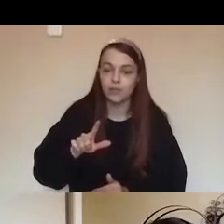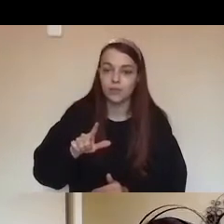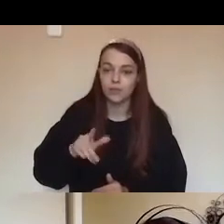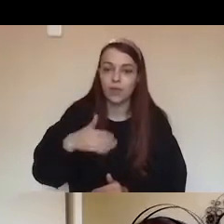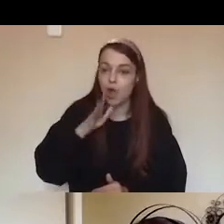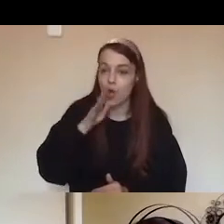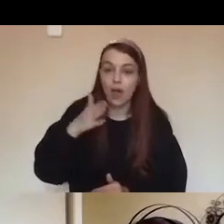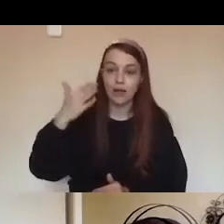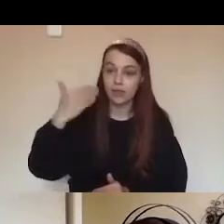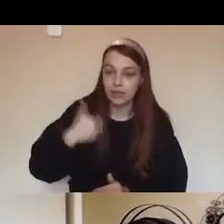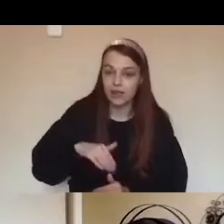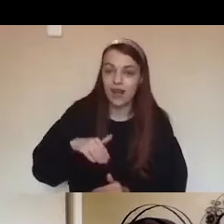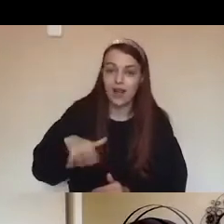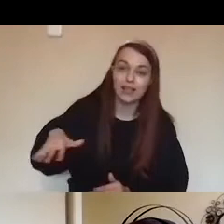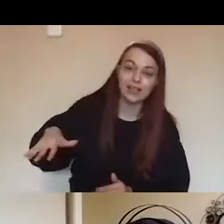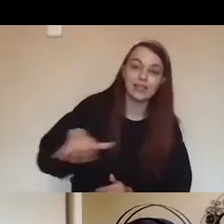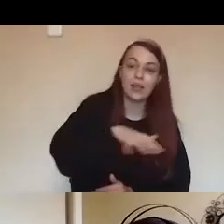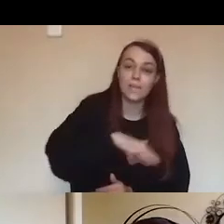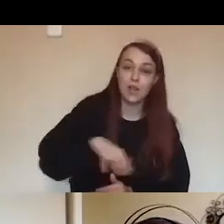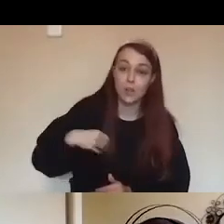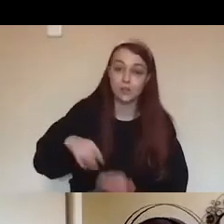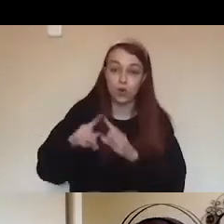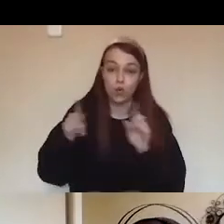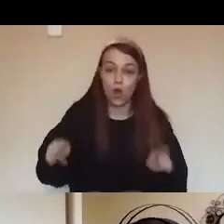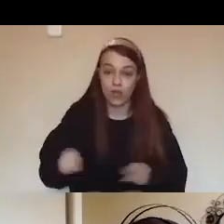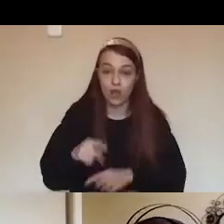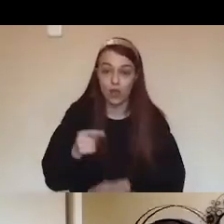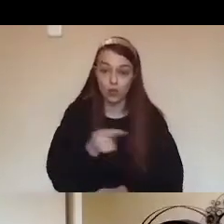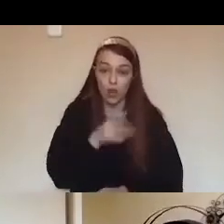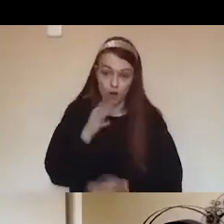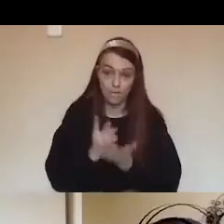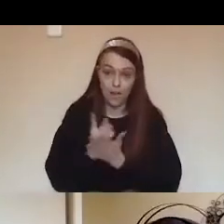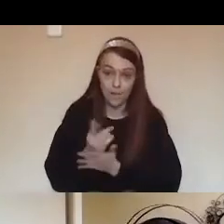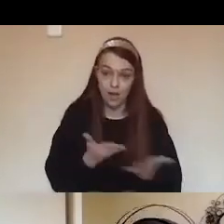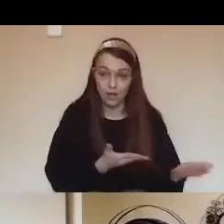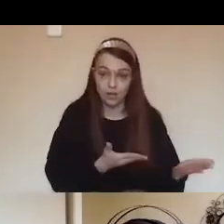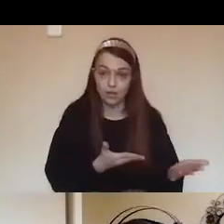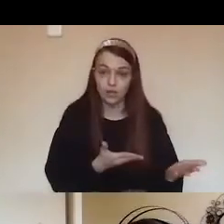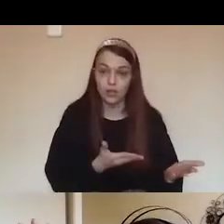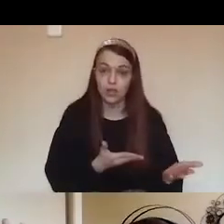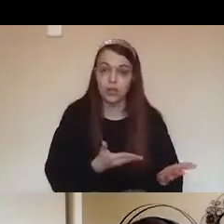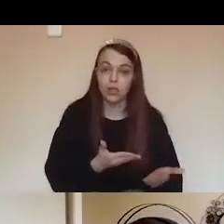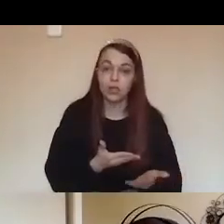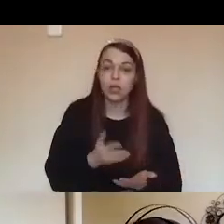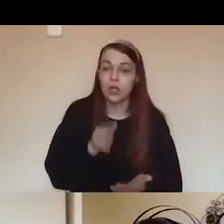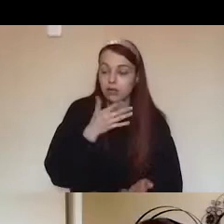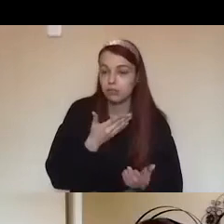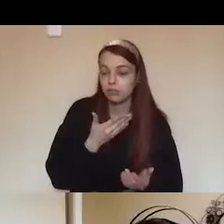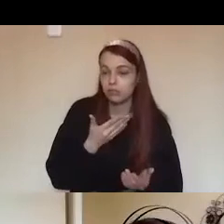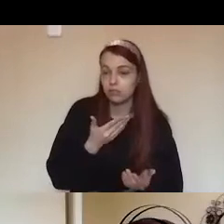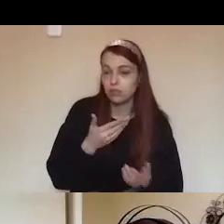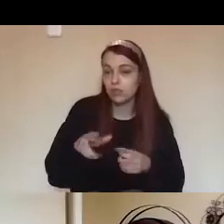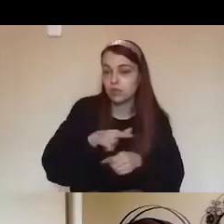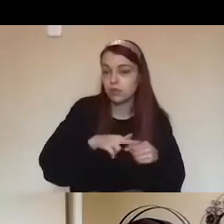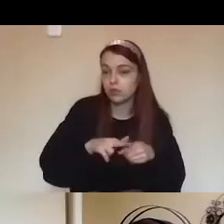a el espacio, este cuadradito. Ahora les estoy mostrando un mapa que muestra Chile, la región de O'Higgins, Cachapoal,